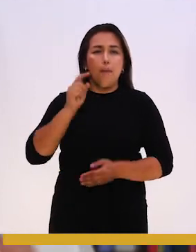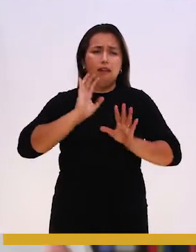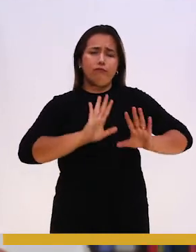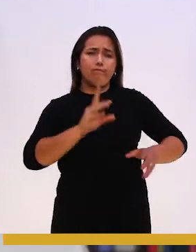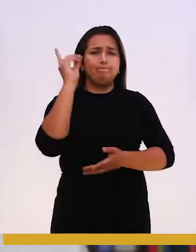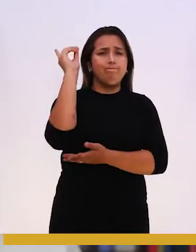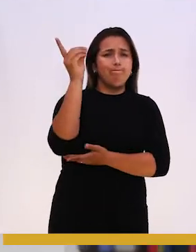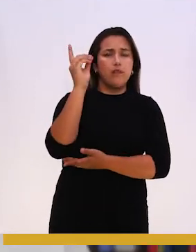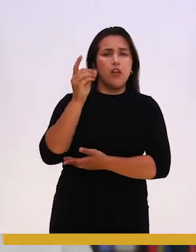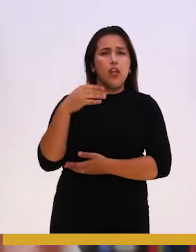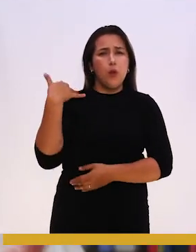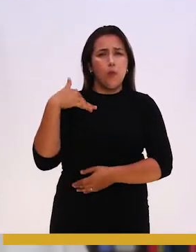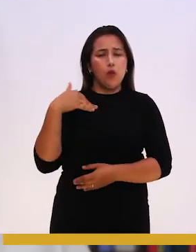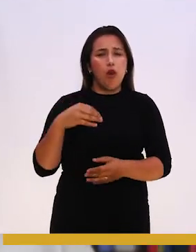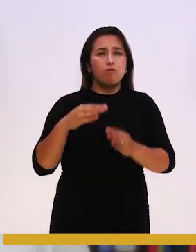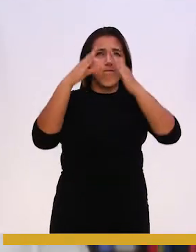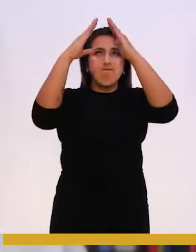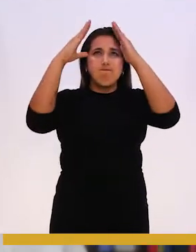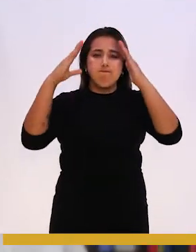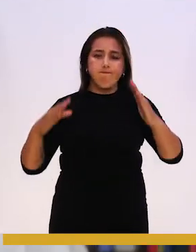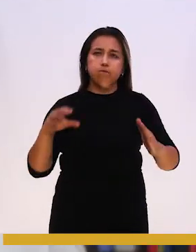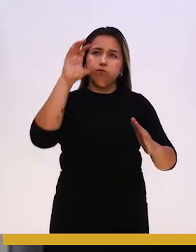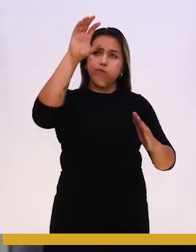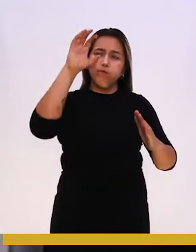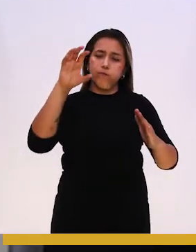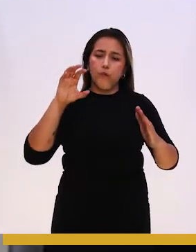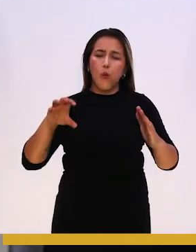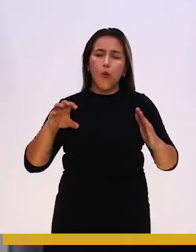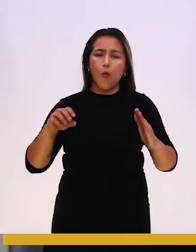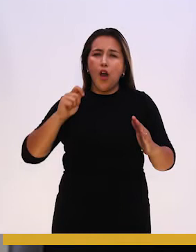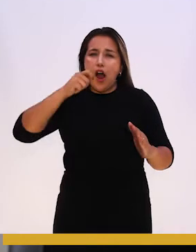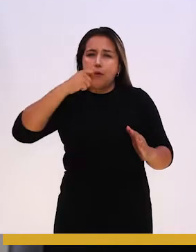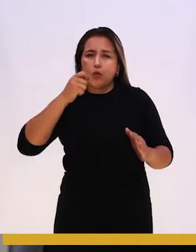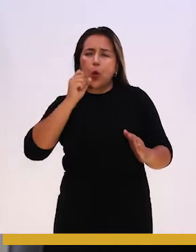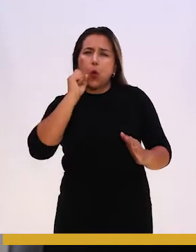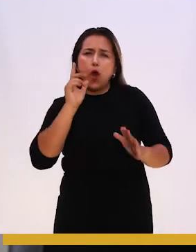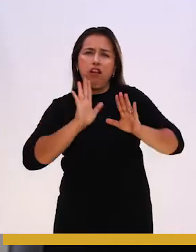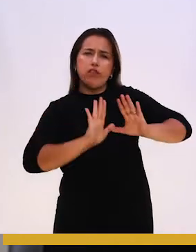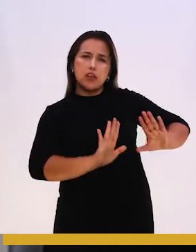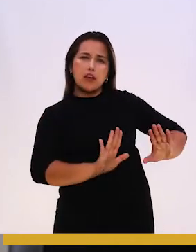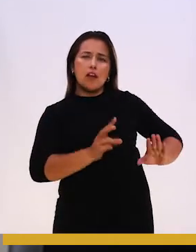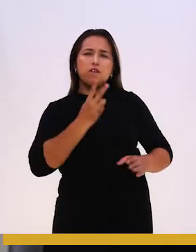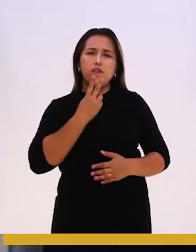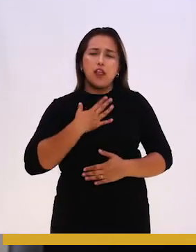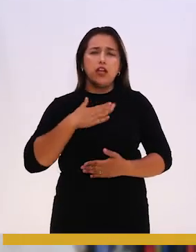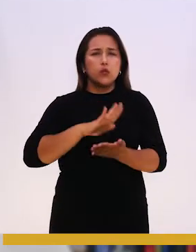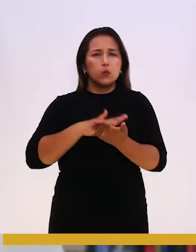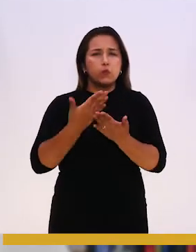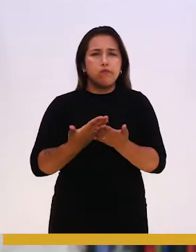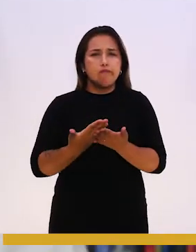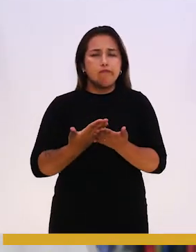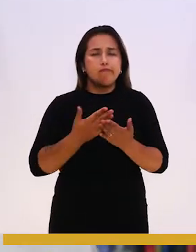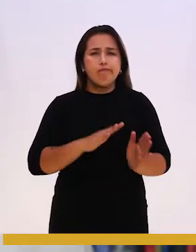discapacidad. Fundamental, los grupos alimenticios que debemos comer, cuáles debemos evitar para tener una vida saludable.